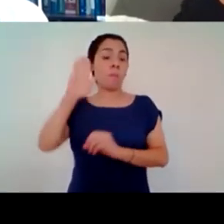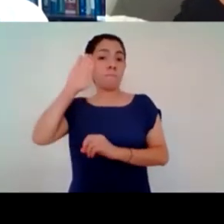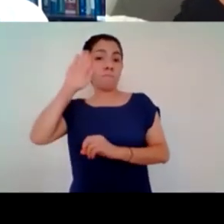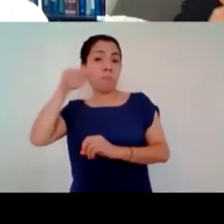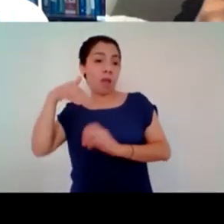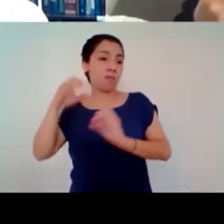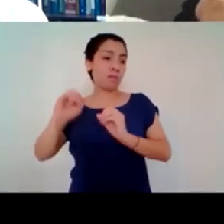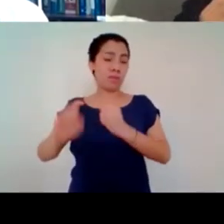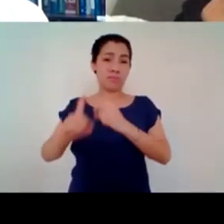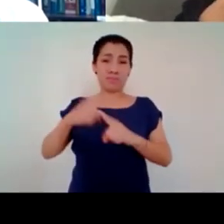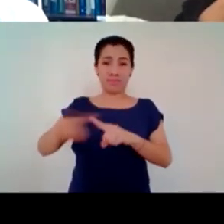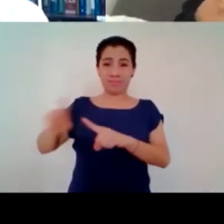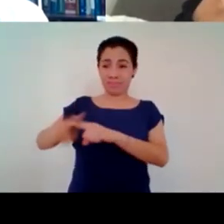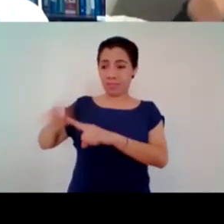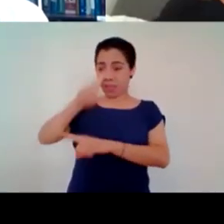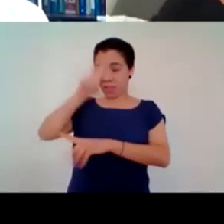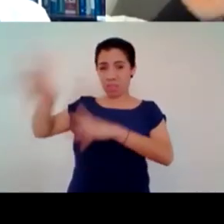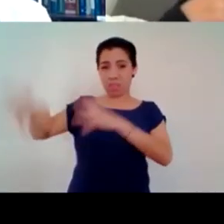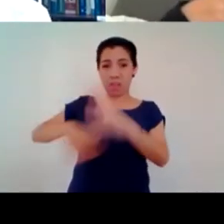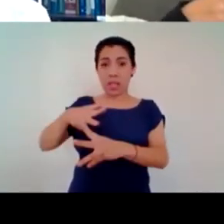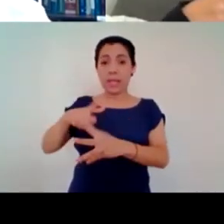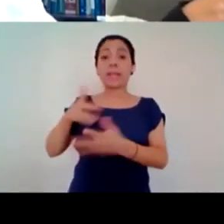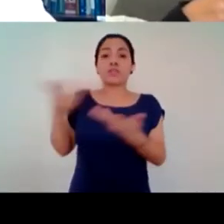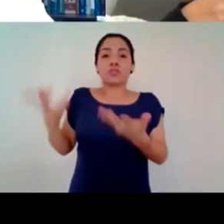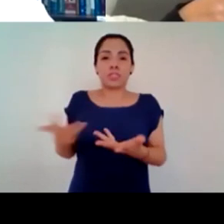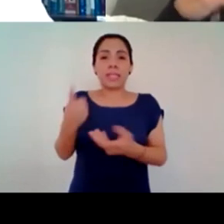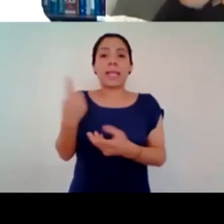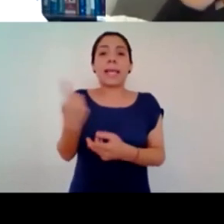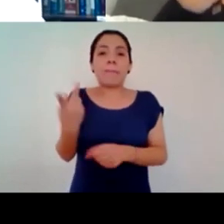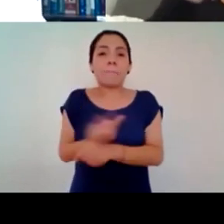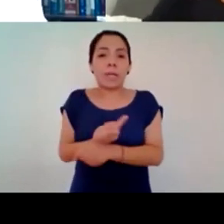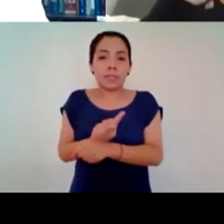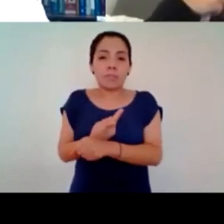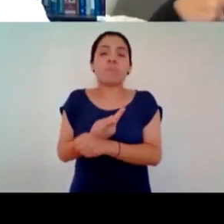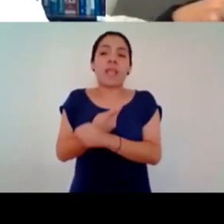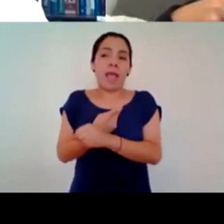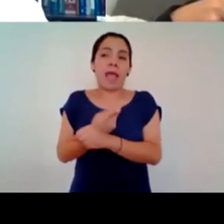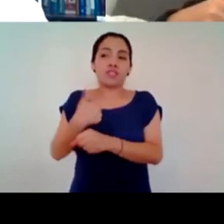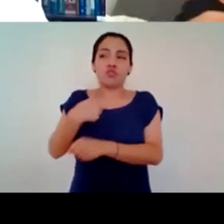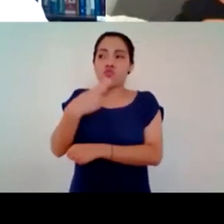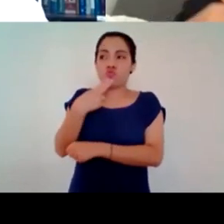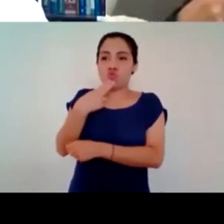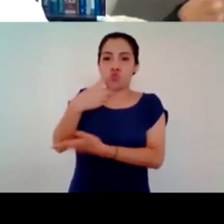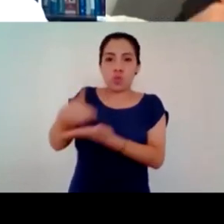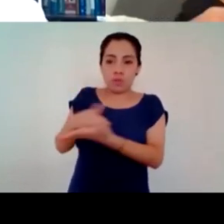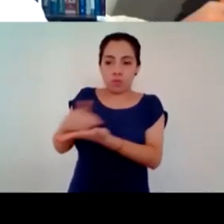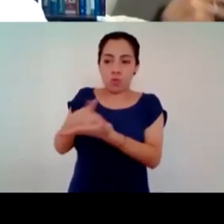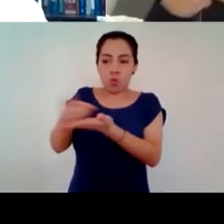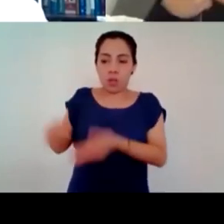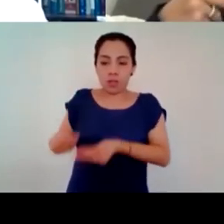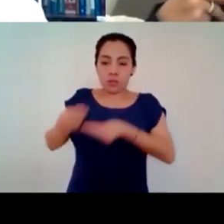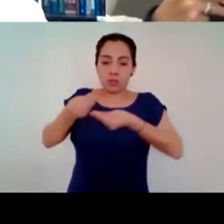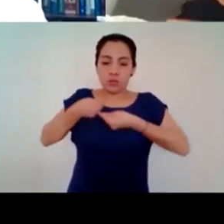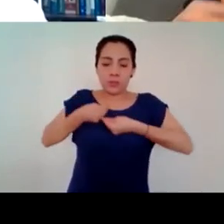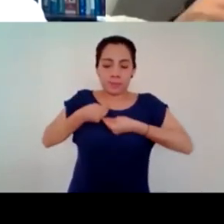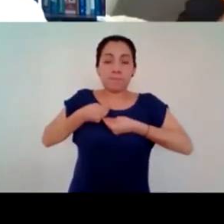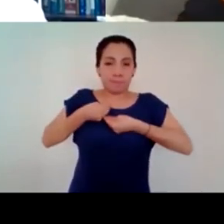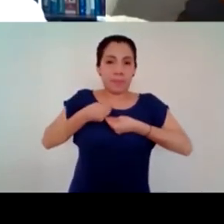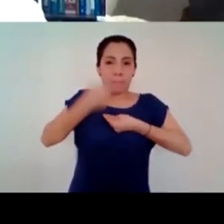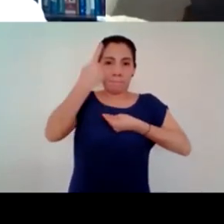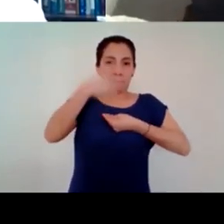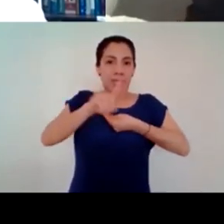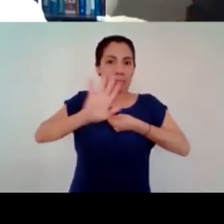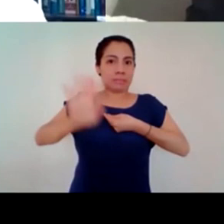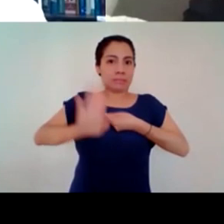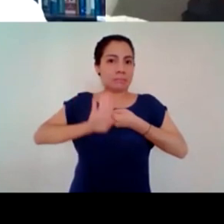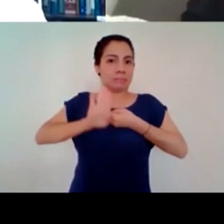muchas veces la droga hacía que olvidaran o que por lo menos apaciguaran el dolor que conllevaba haber hecho el